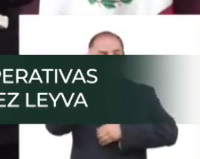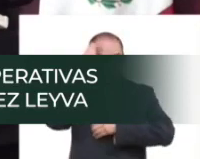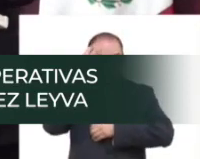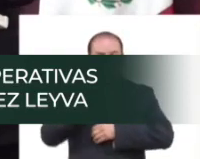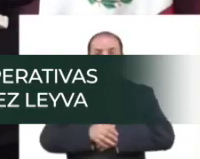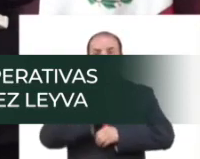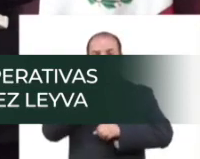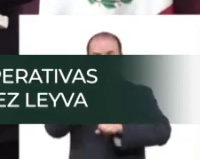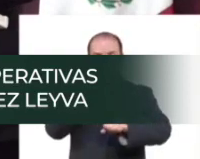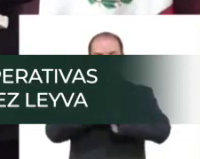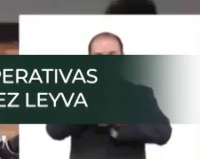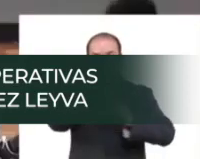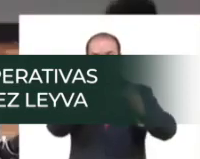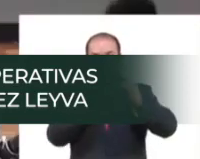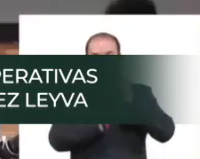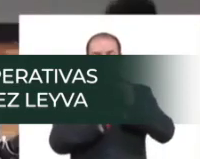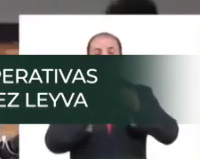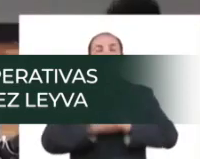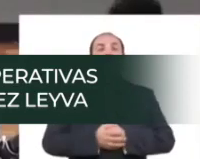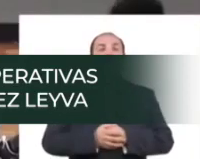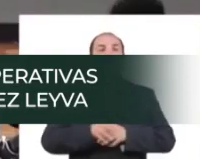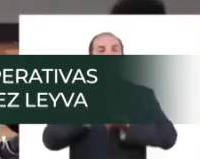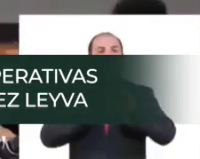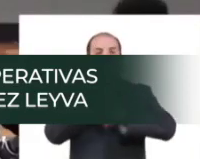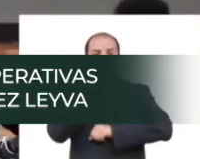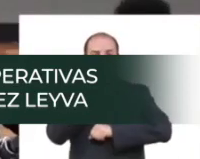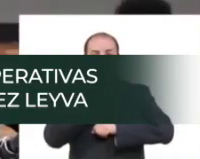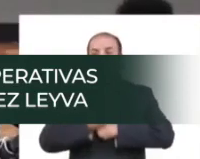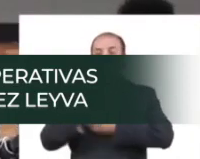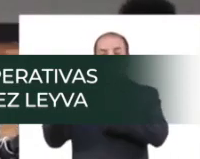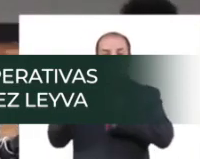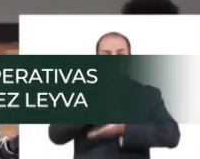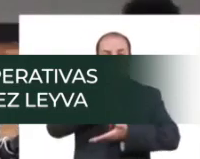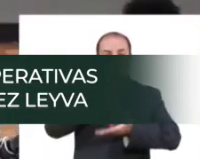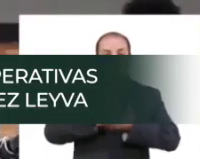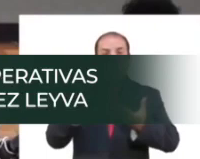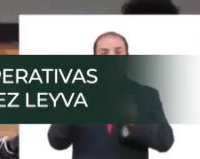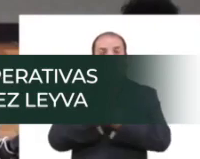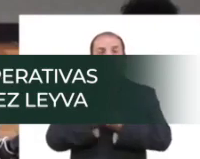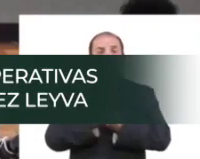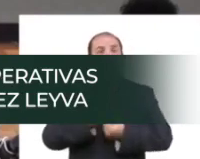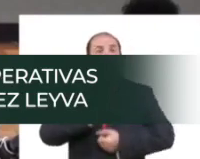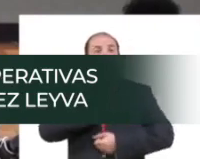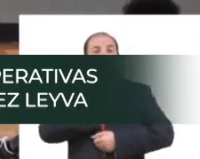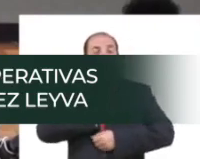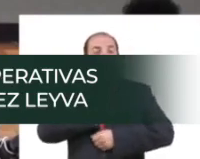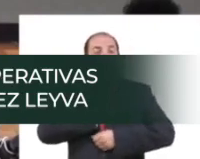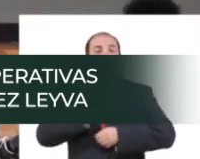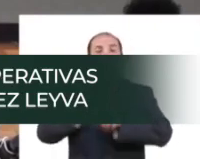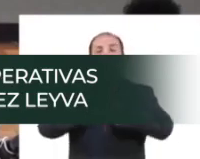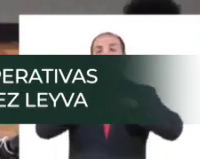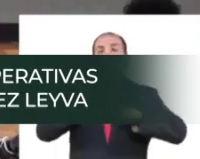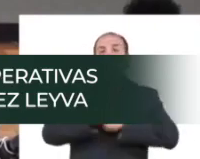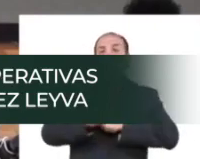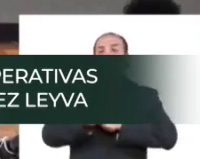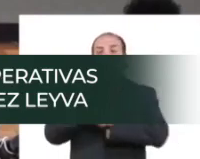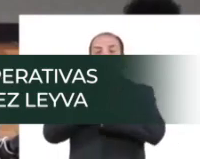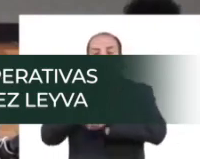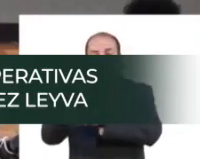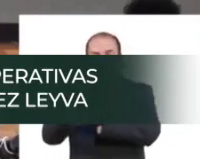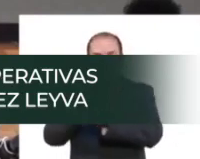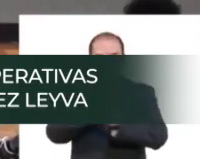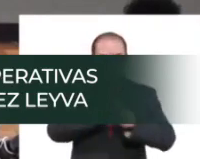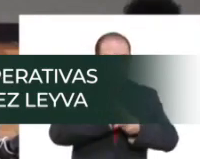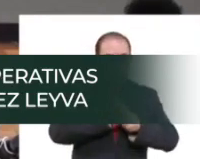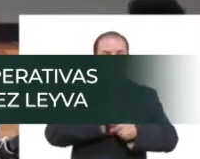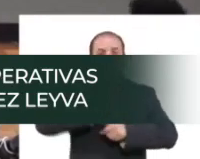operativas y de investigación para detener a los responsables del ataque directo contra el periodista Ciro Gómez Leyva. En rueda de prensa conjunta con la jefa de